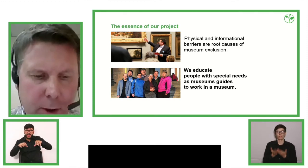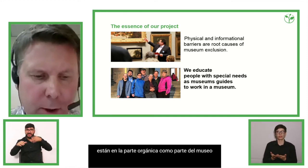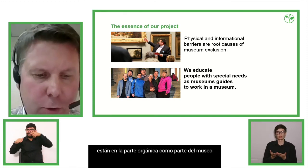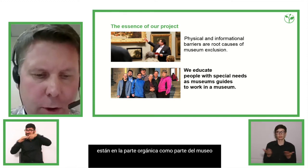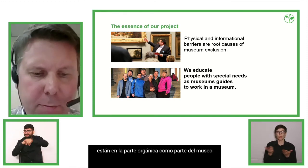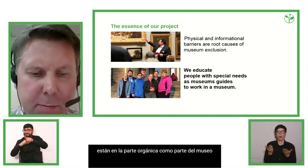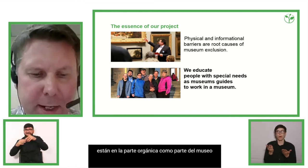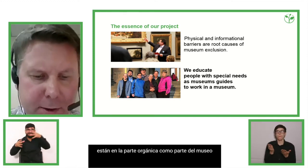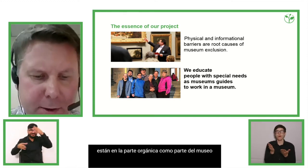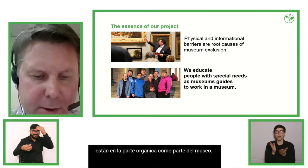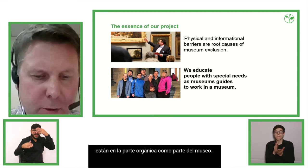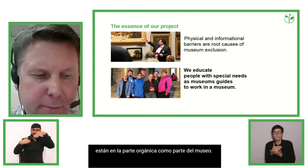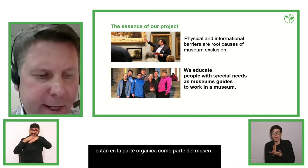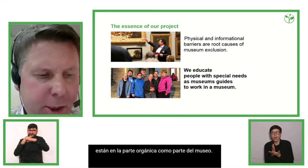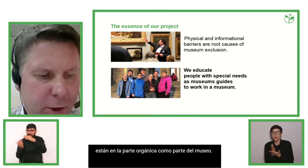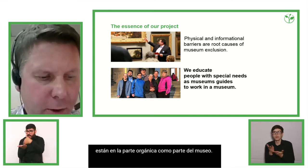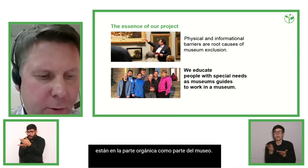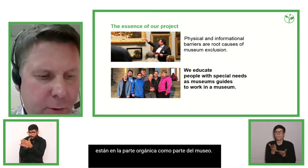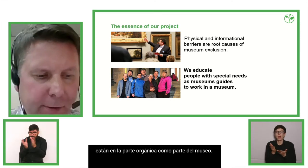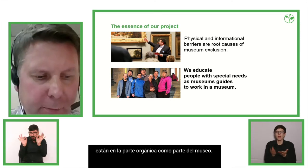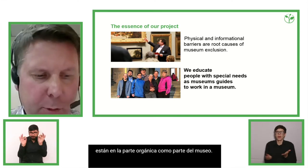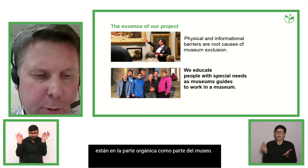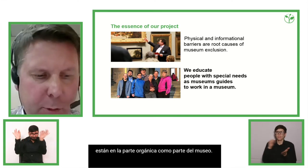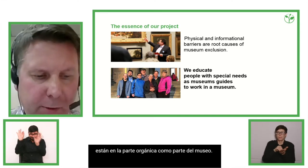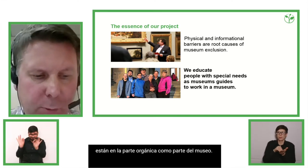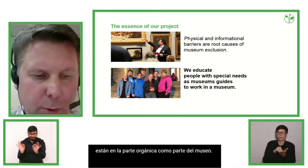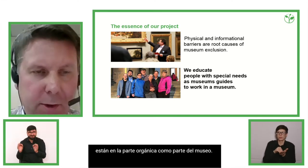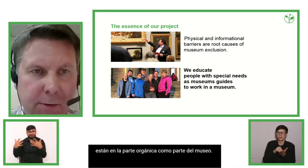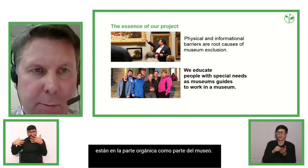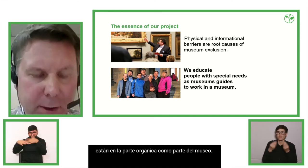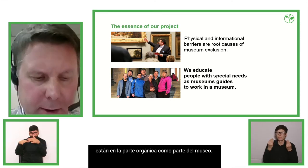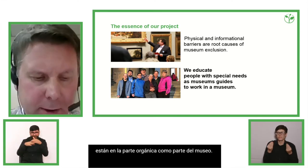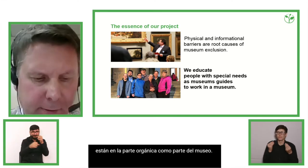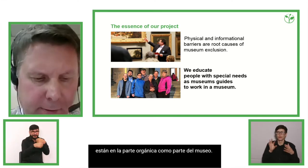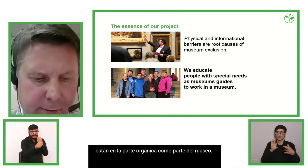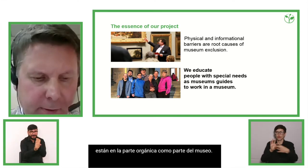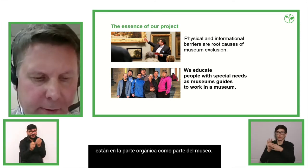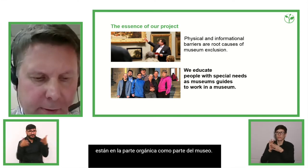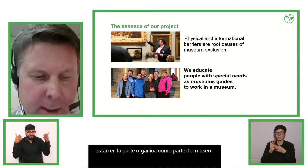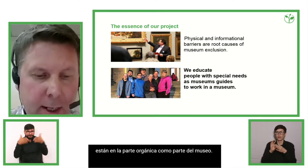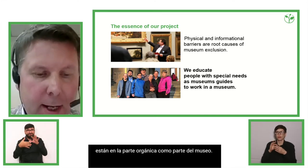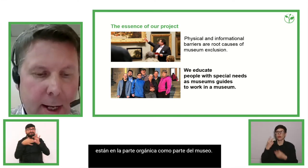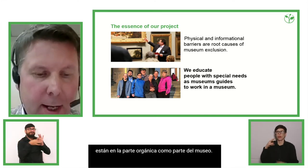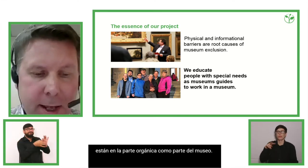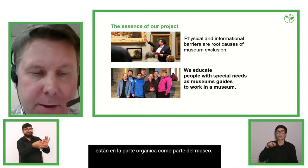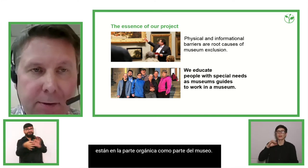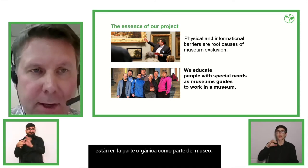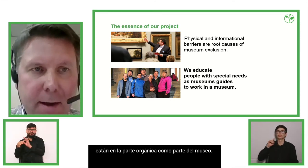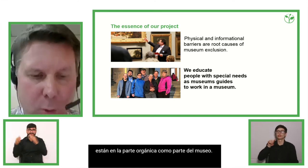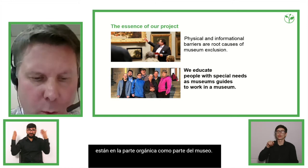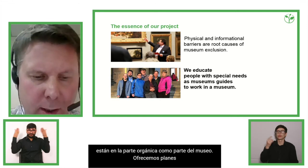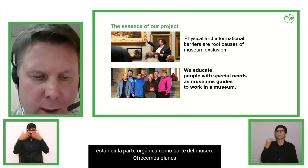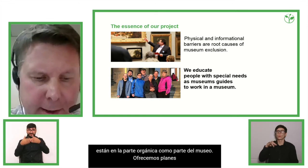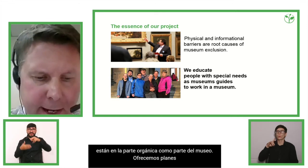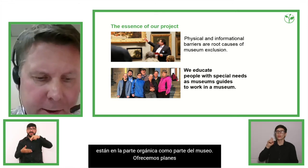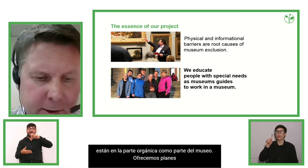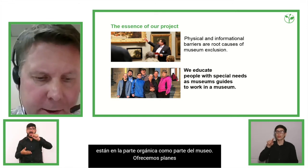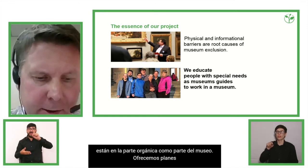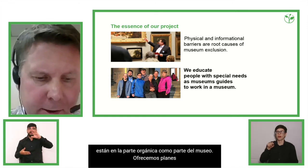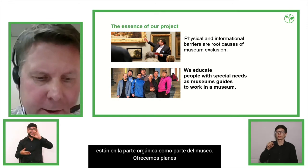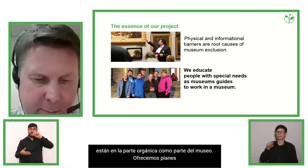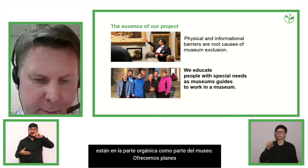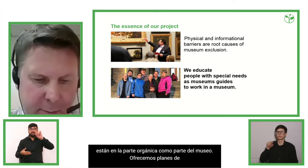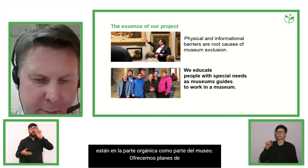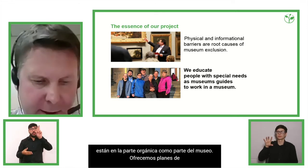como planes de acción para implementar el convenio de las Naciones Unidas de las personas, de los derechos de las